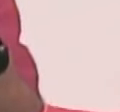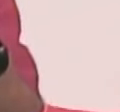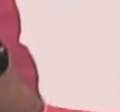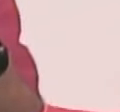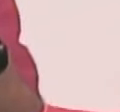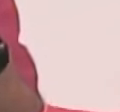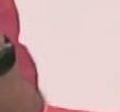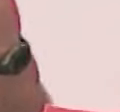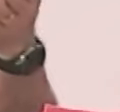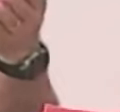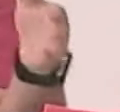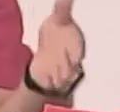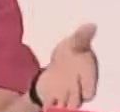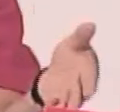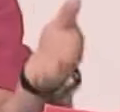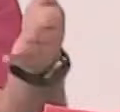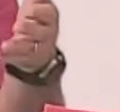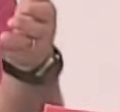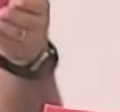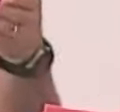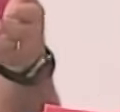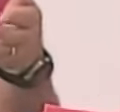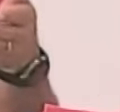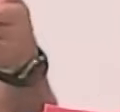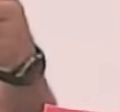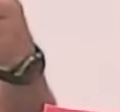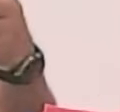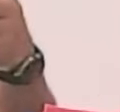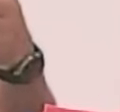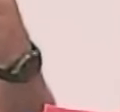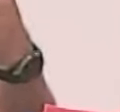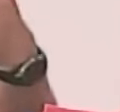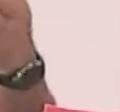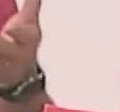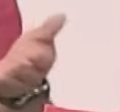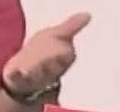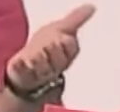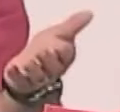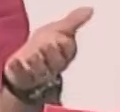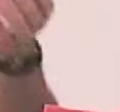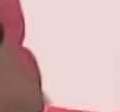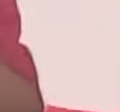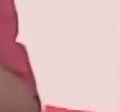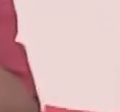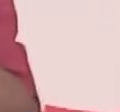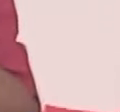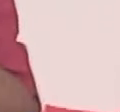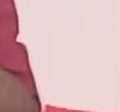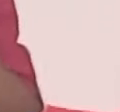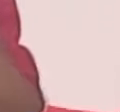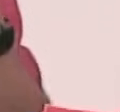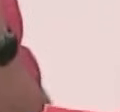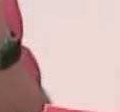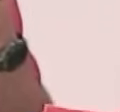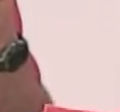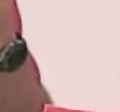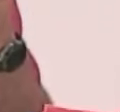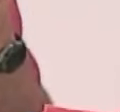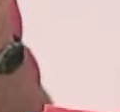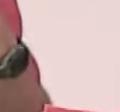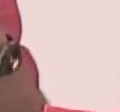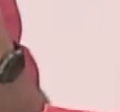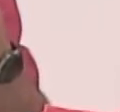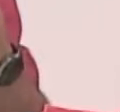La decisión es que es legal, que los inhabilitados no participarán en elecciones. Eso no tiene, ¿cómo se